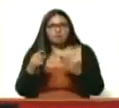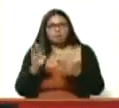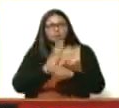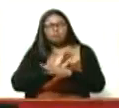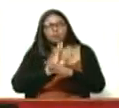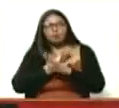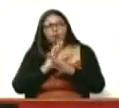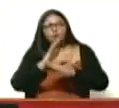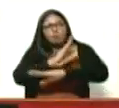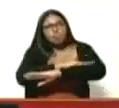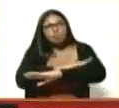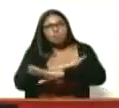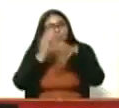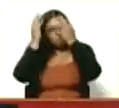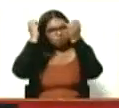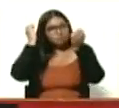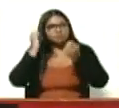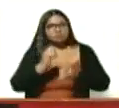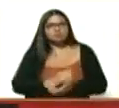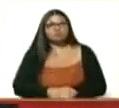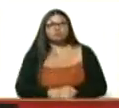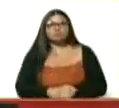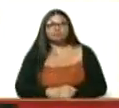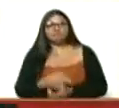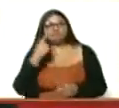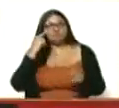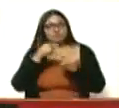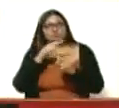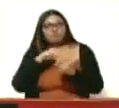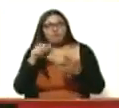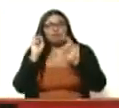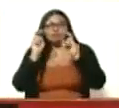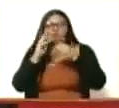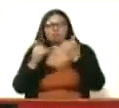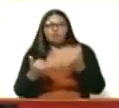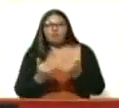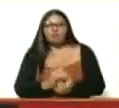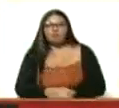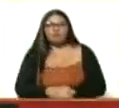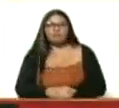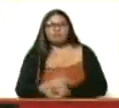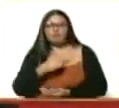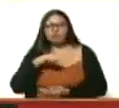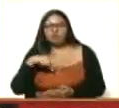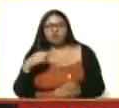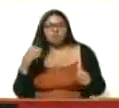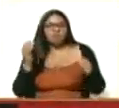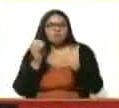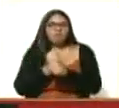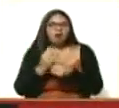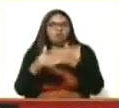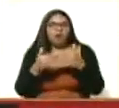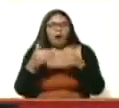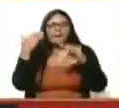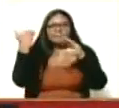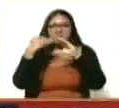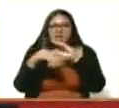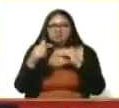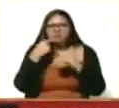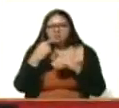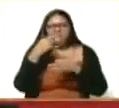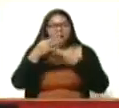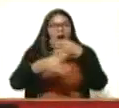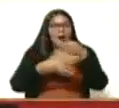diplomático y el respeto a su inmunidad diplomática. Y precisamente hablando de ese tema, no solamente se han descubierto esos mensajes que tú dices,